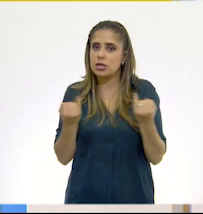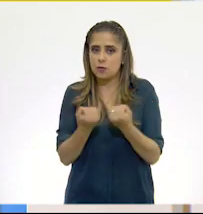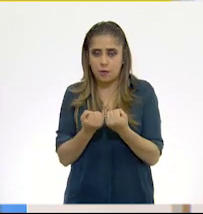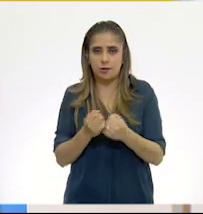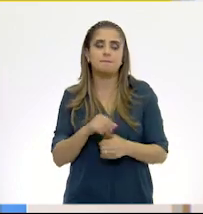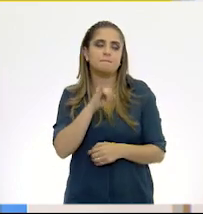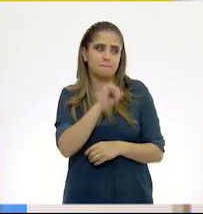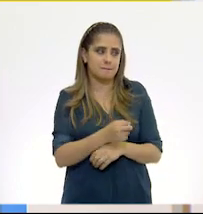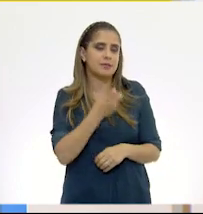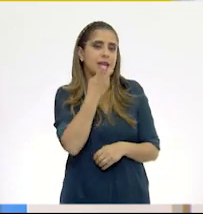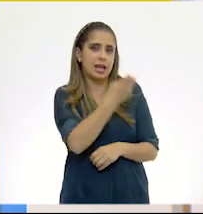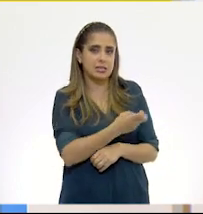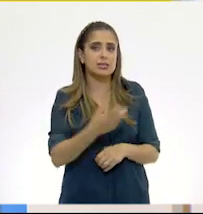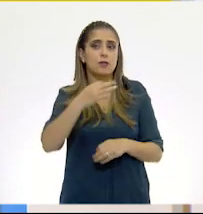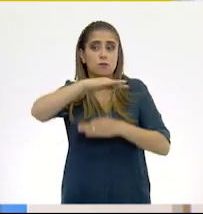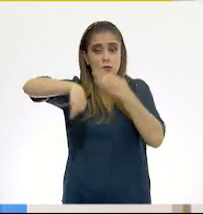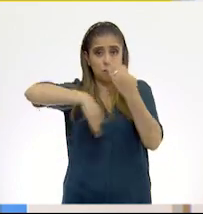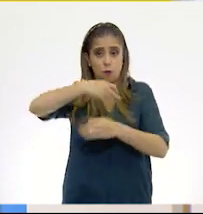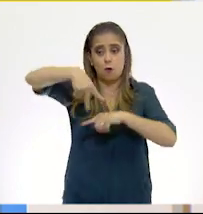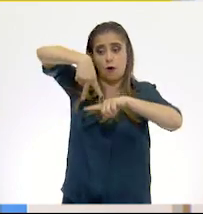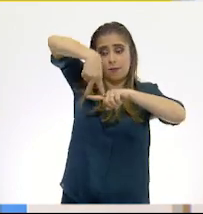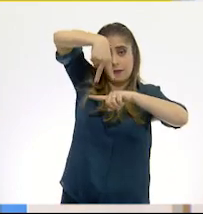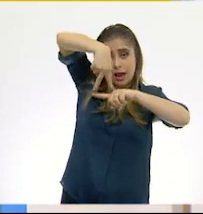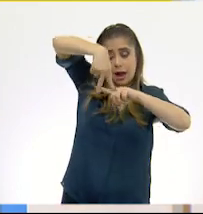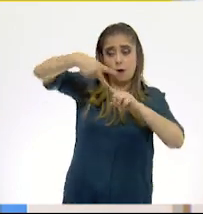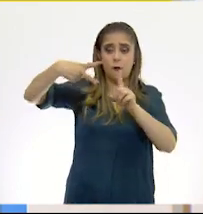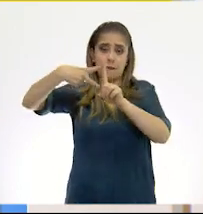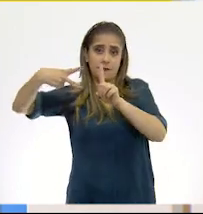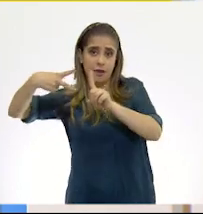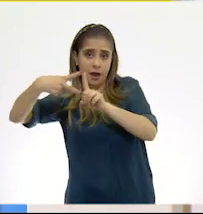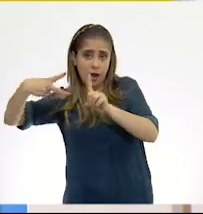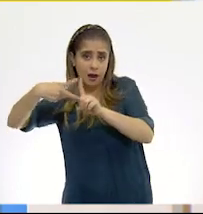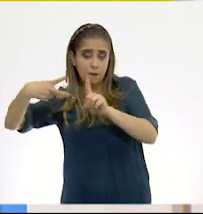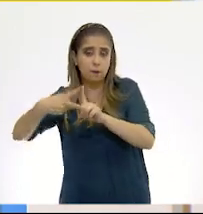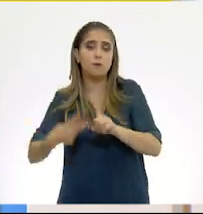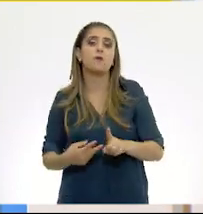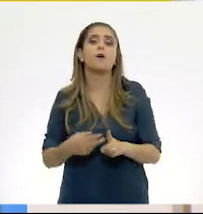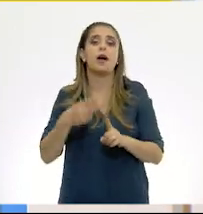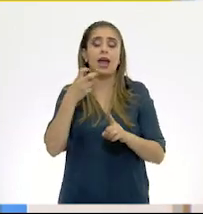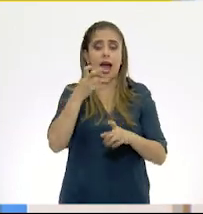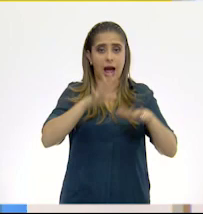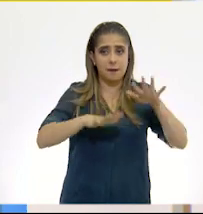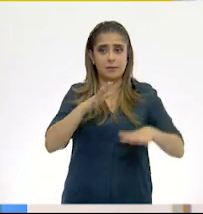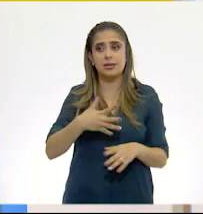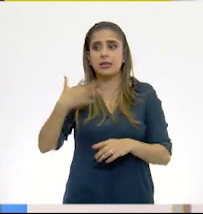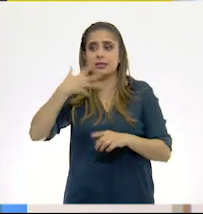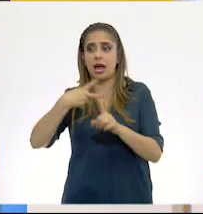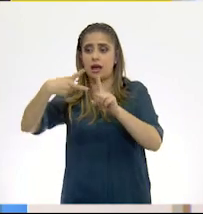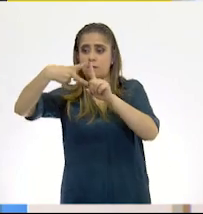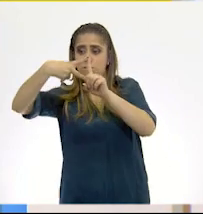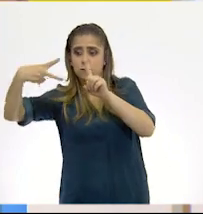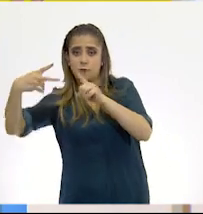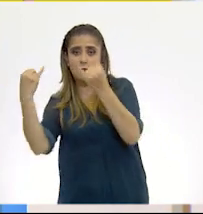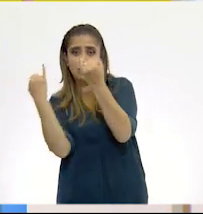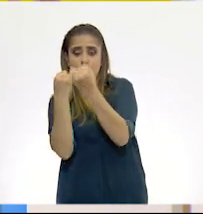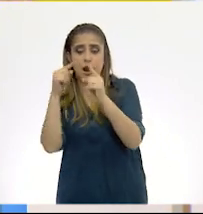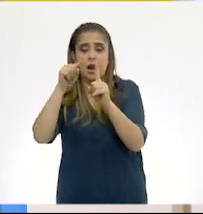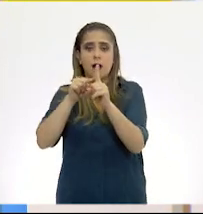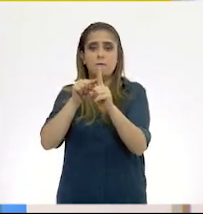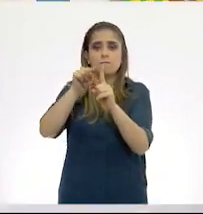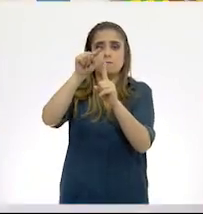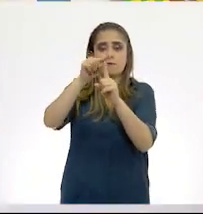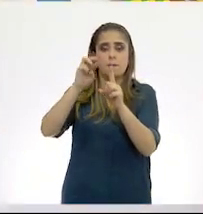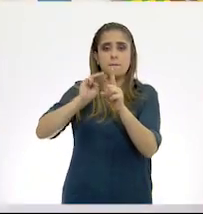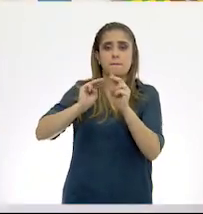porque todos los triángulos tienen tres vértices. Exactamente. Pero dependiendo del tamaño de sus lados, tienen diferentes nombres. Y en